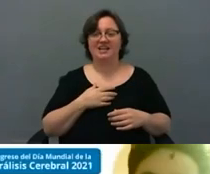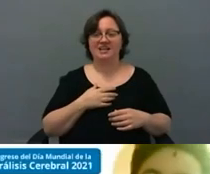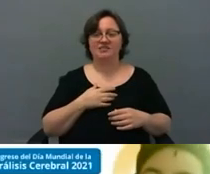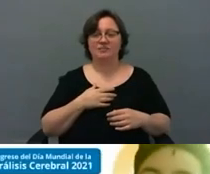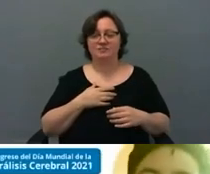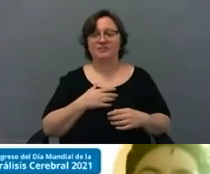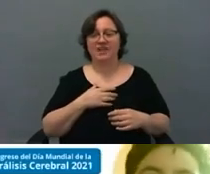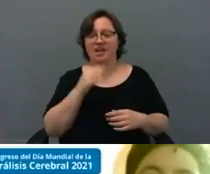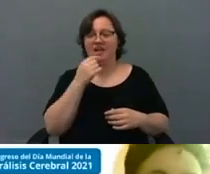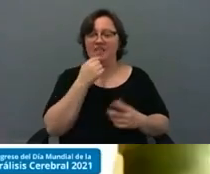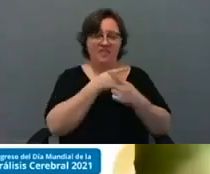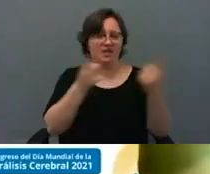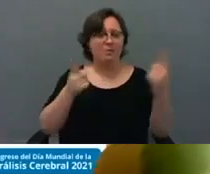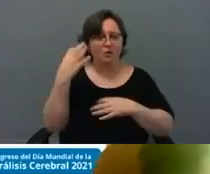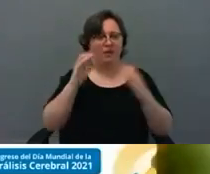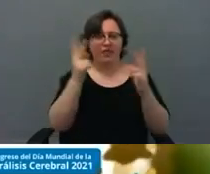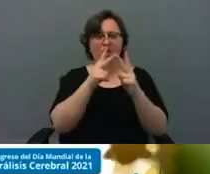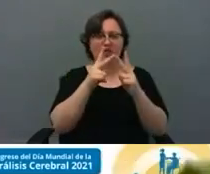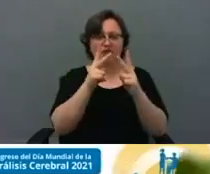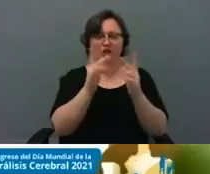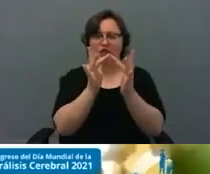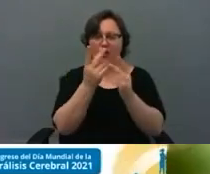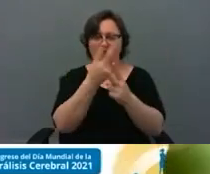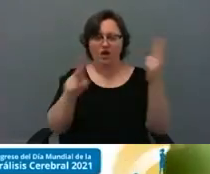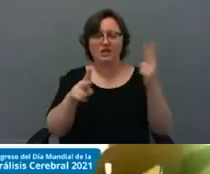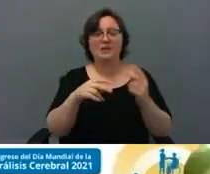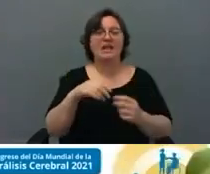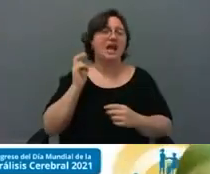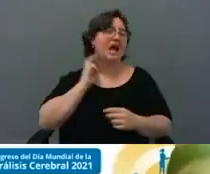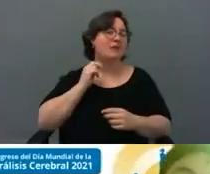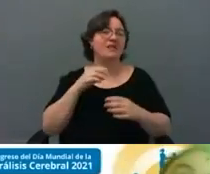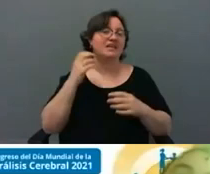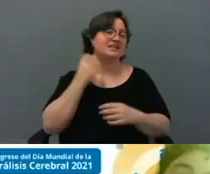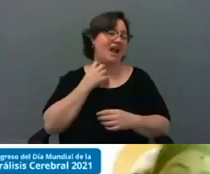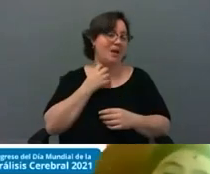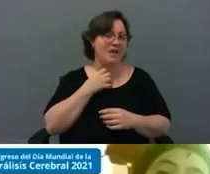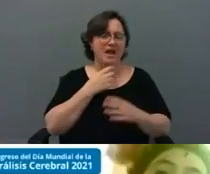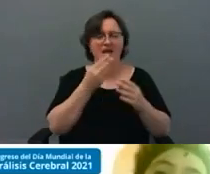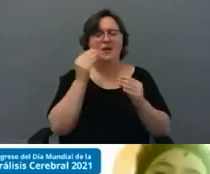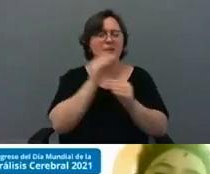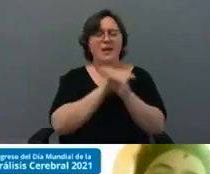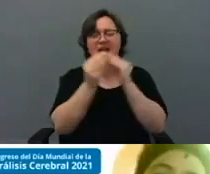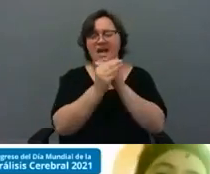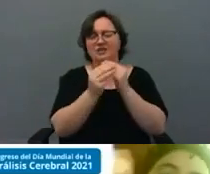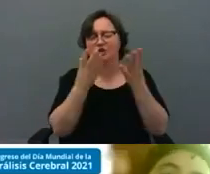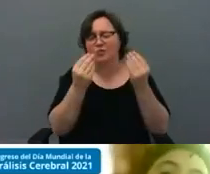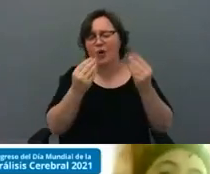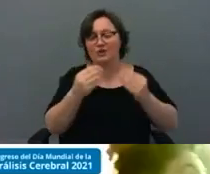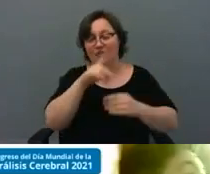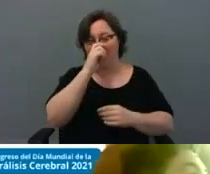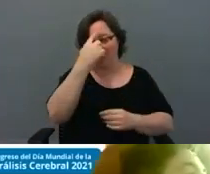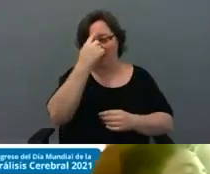que haremos que todo esto sea posible. Desde Apace a Talavera te mandan muchísimos besos y dicen que se acuerdan mucho de